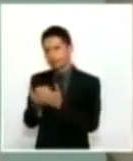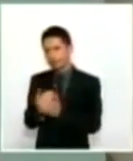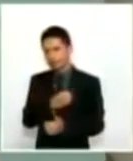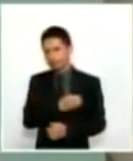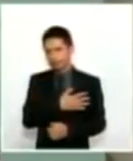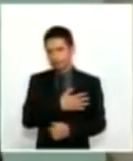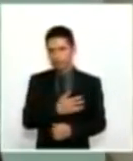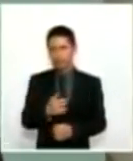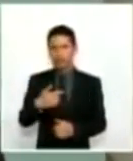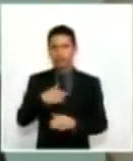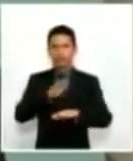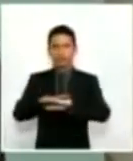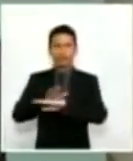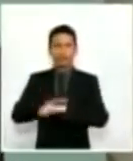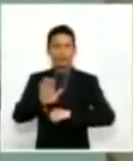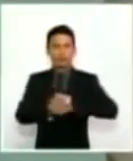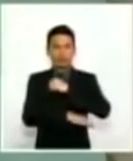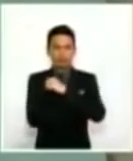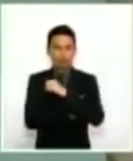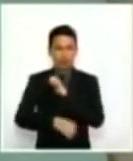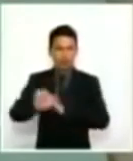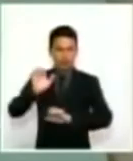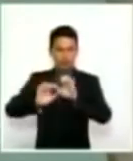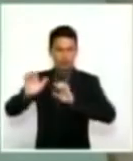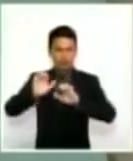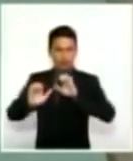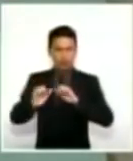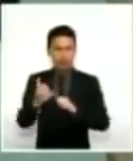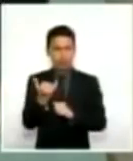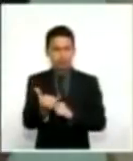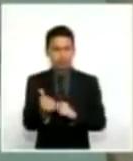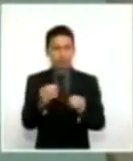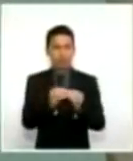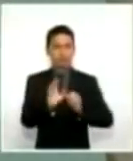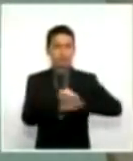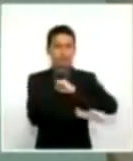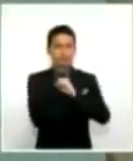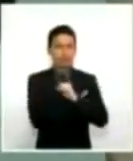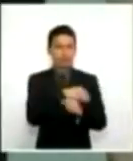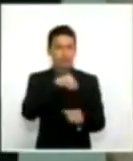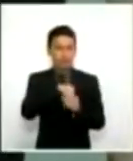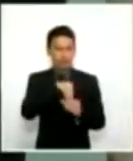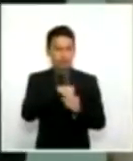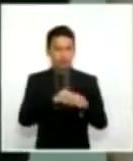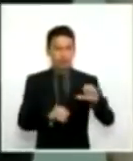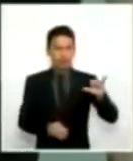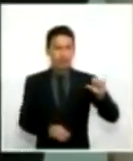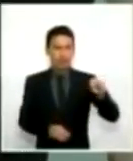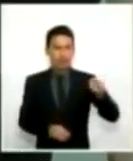Yo quisiera que el ministro de Defensa que está aquí hoy y el ministro del Interior,